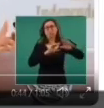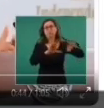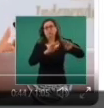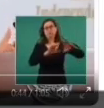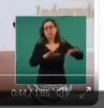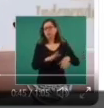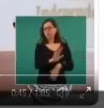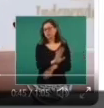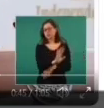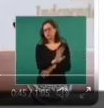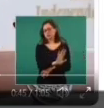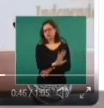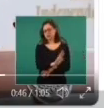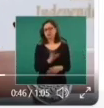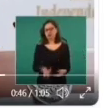Estoy atento.